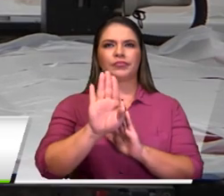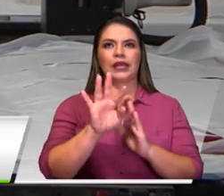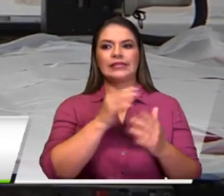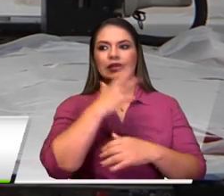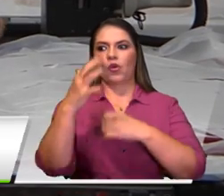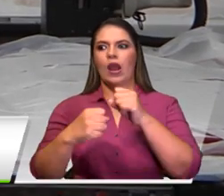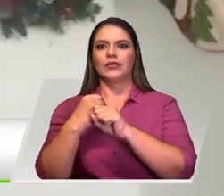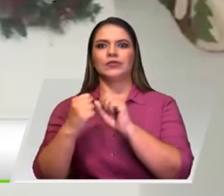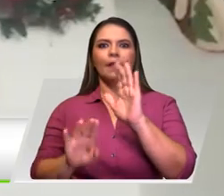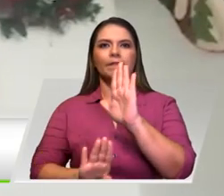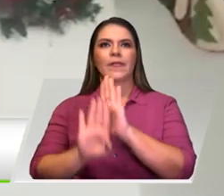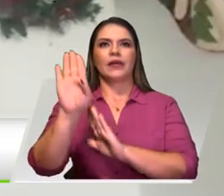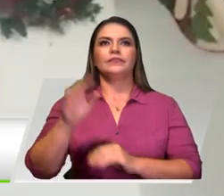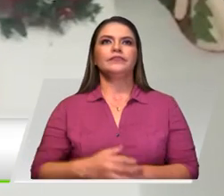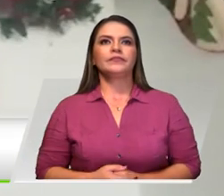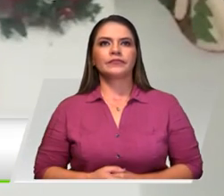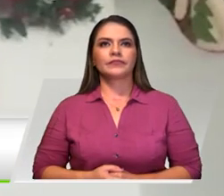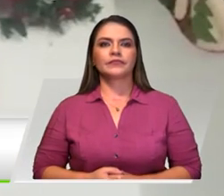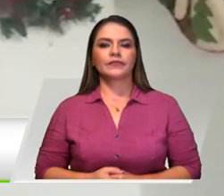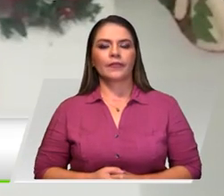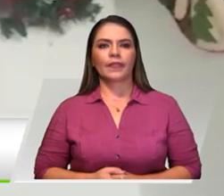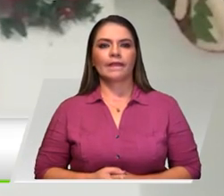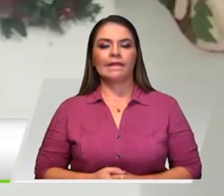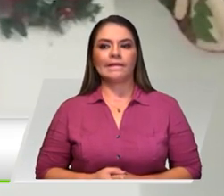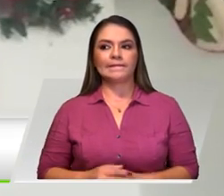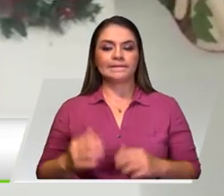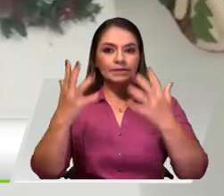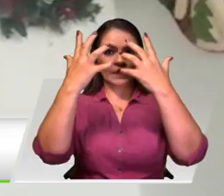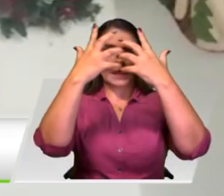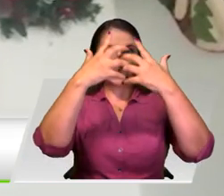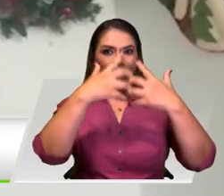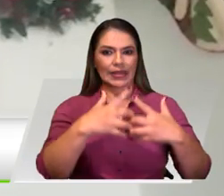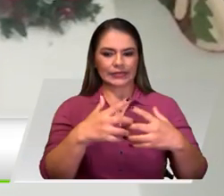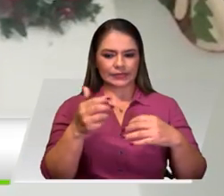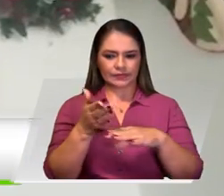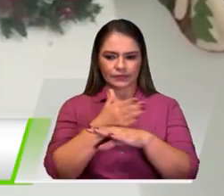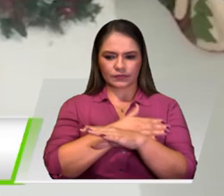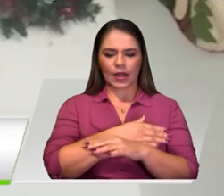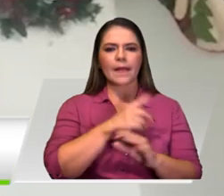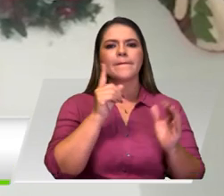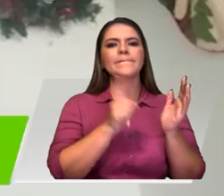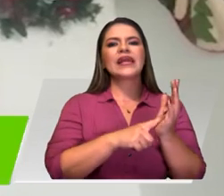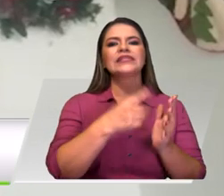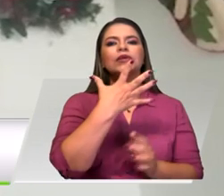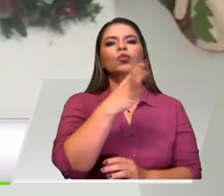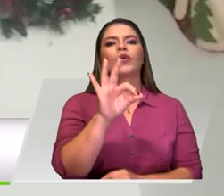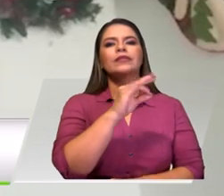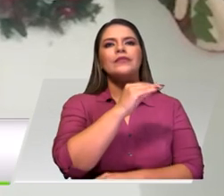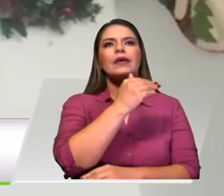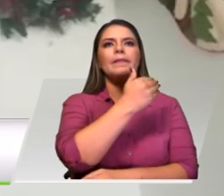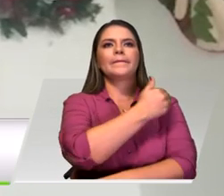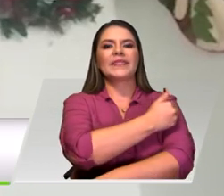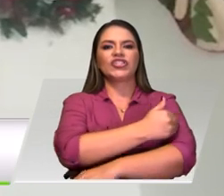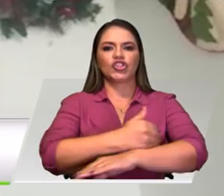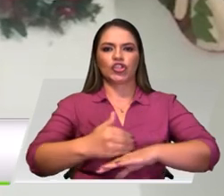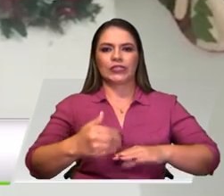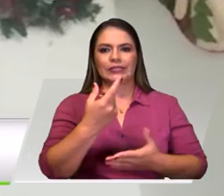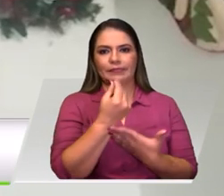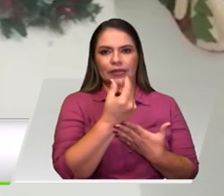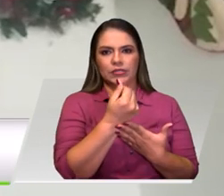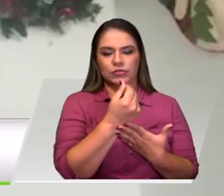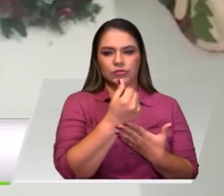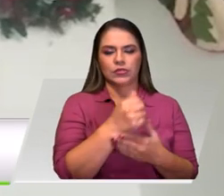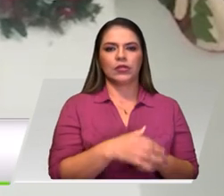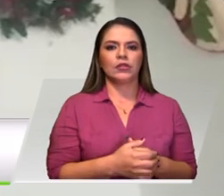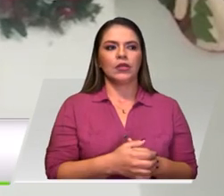5 años. Estas empresas, pues en sumatoria, entraron con 1.050 millones de pesos en ventas y